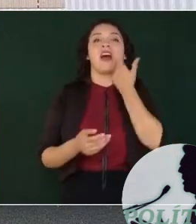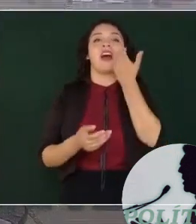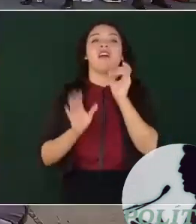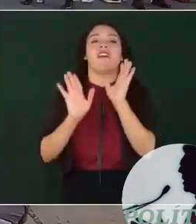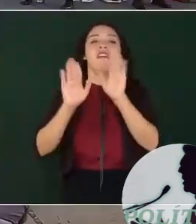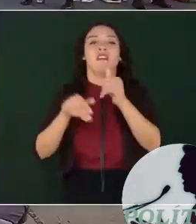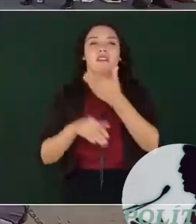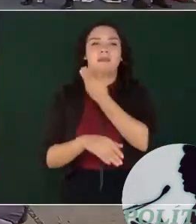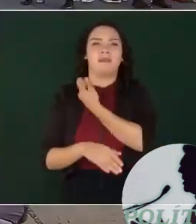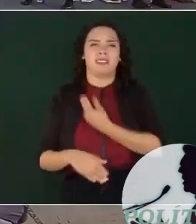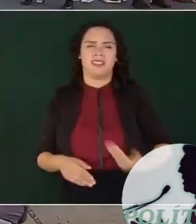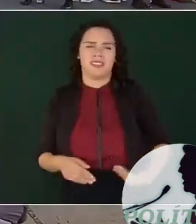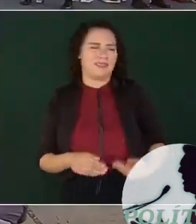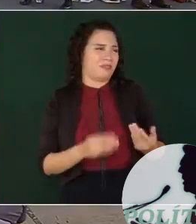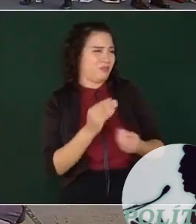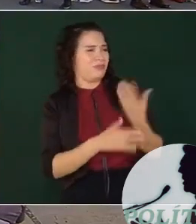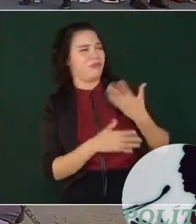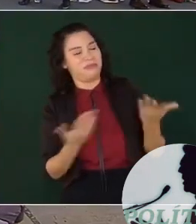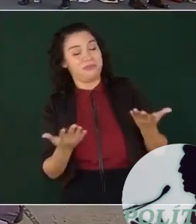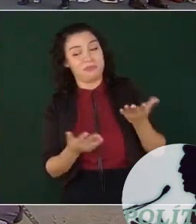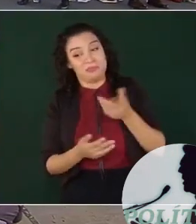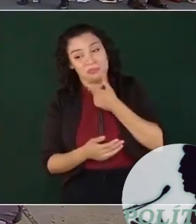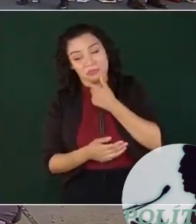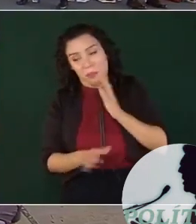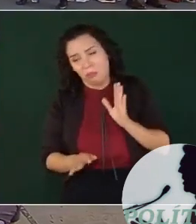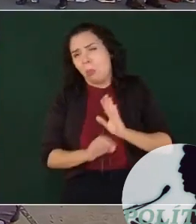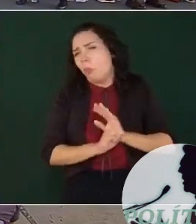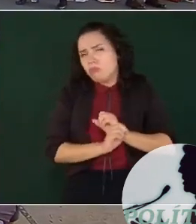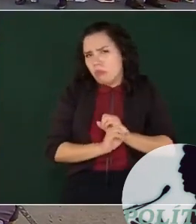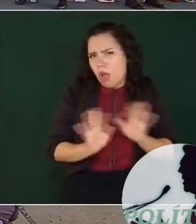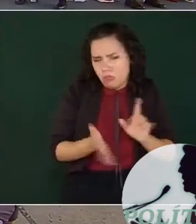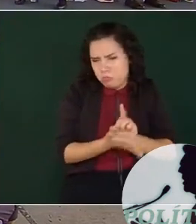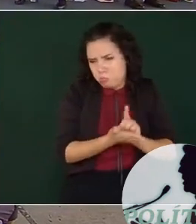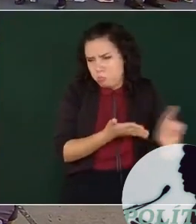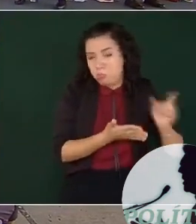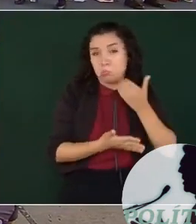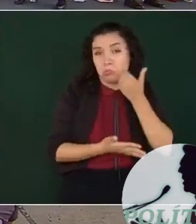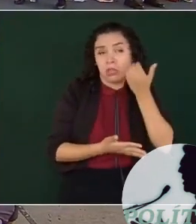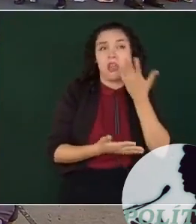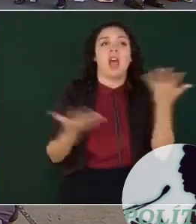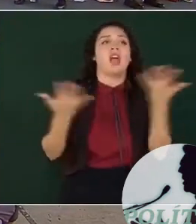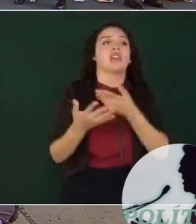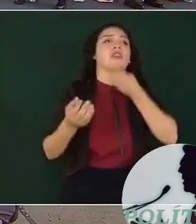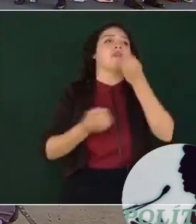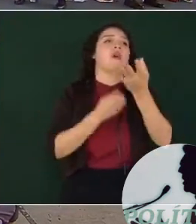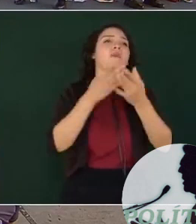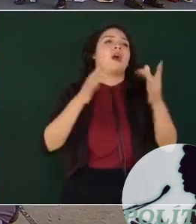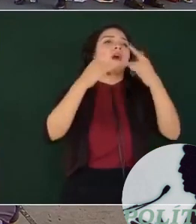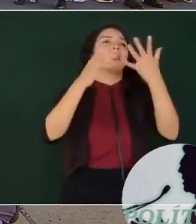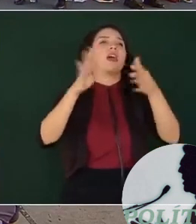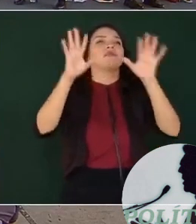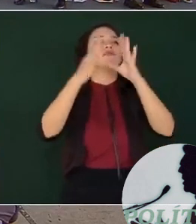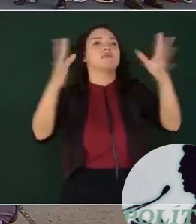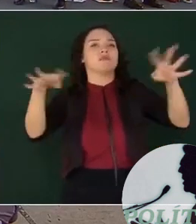está ya, pues también es su derecho, ¿no? Haciendo campaña.